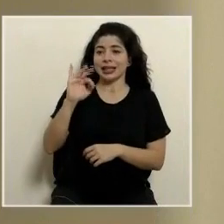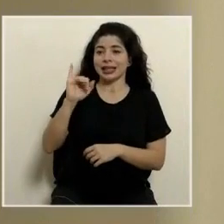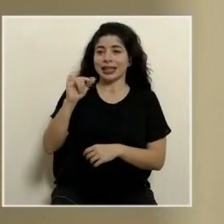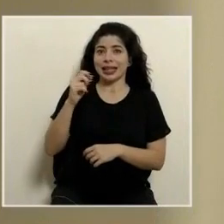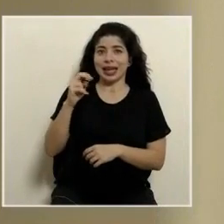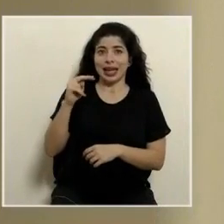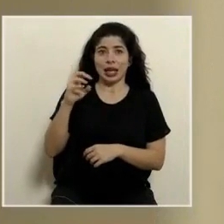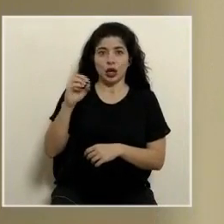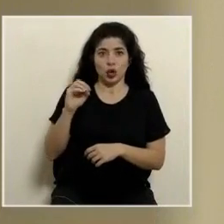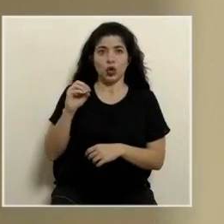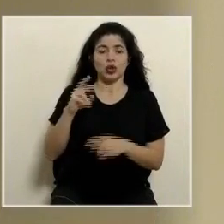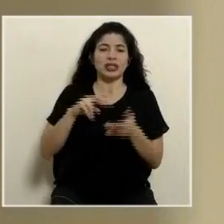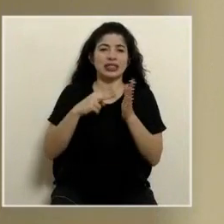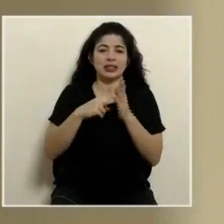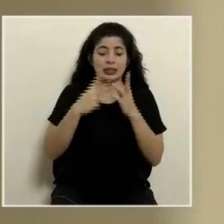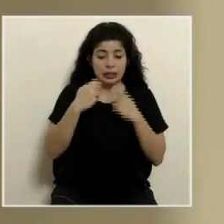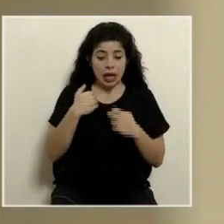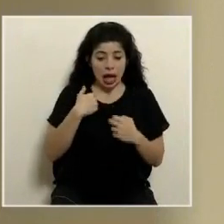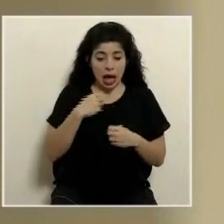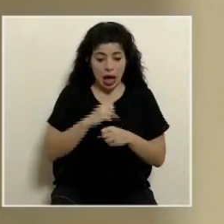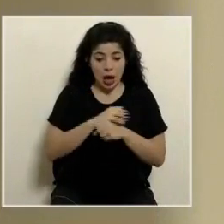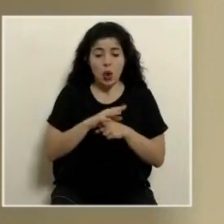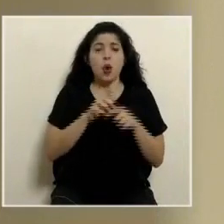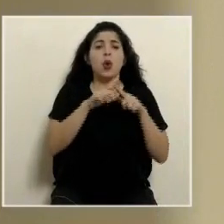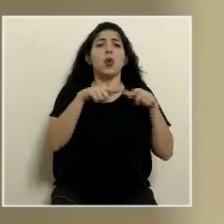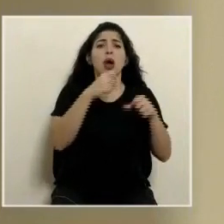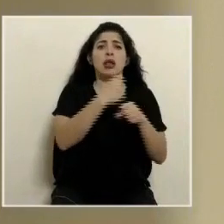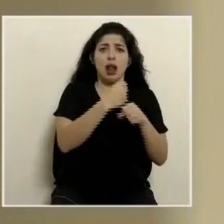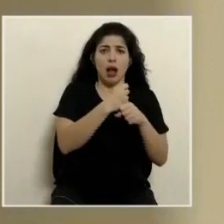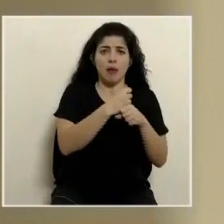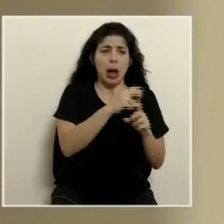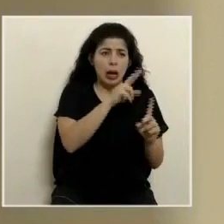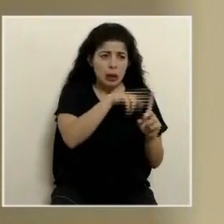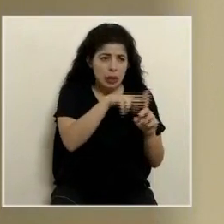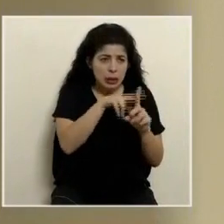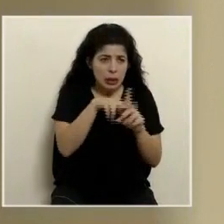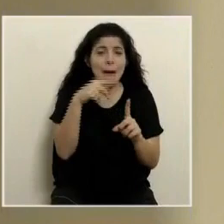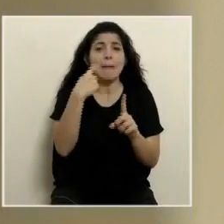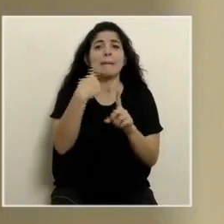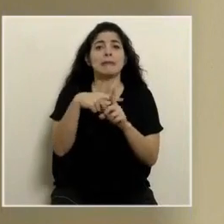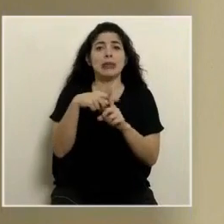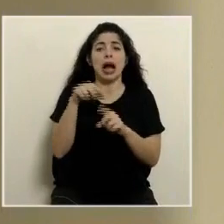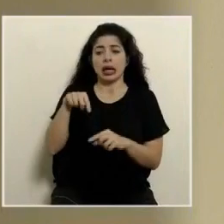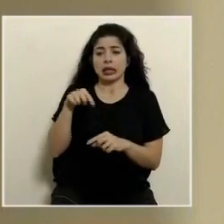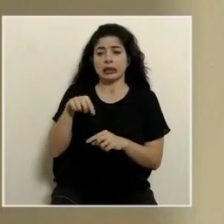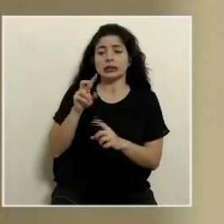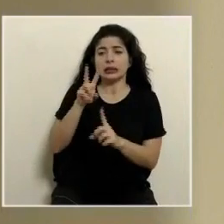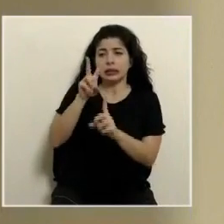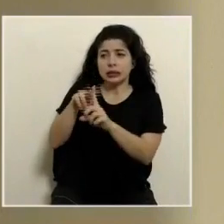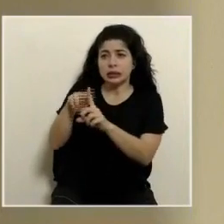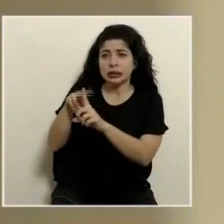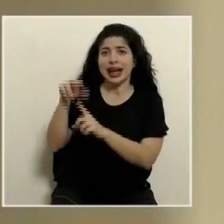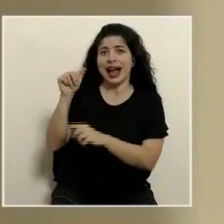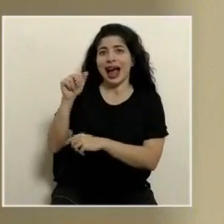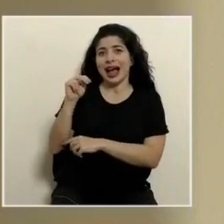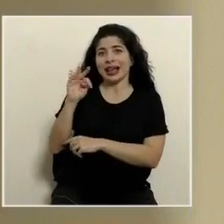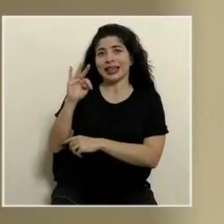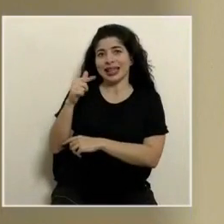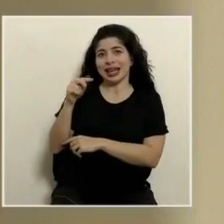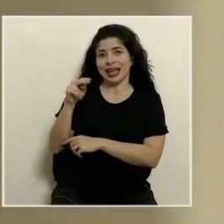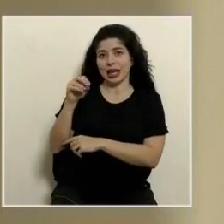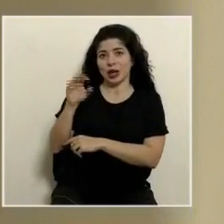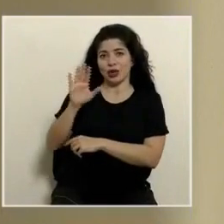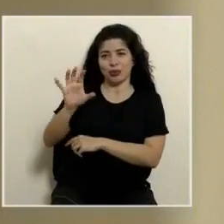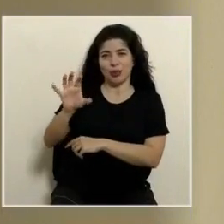ser aplicado en lugares de trabajo, además de la incorporación masiva también de las pruebas de antígenos en la estrategia